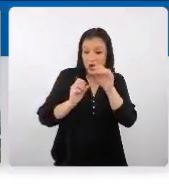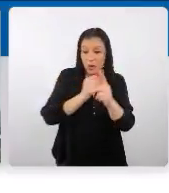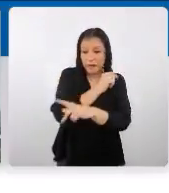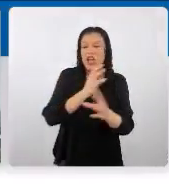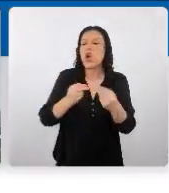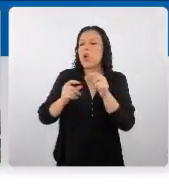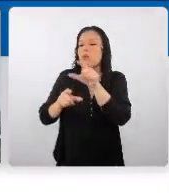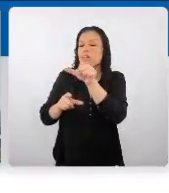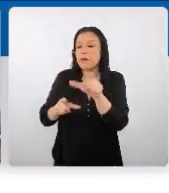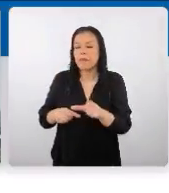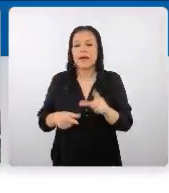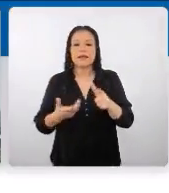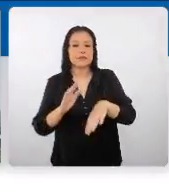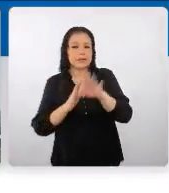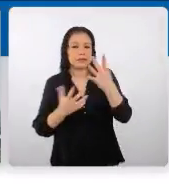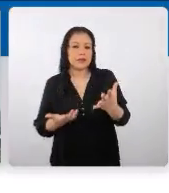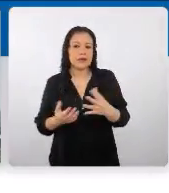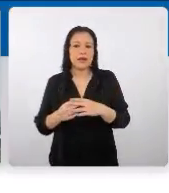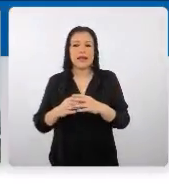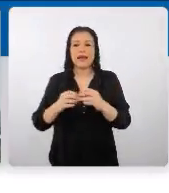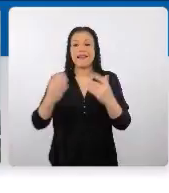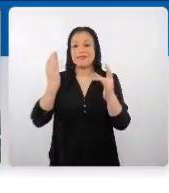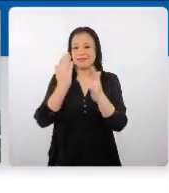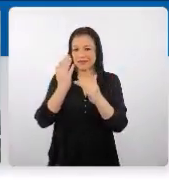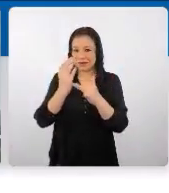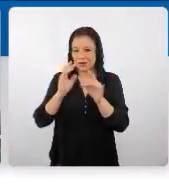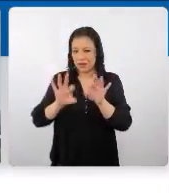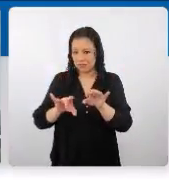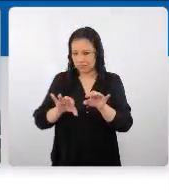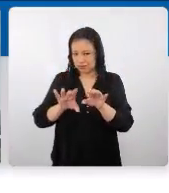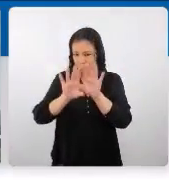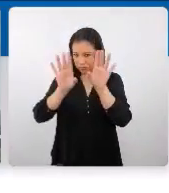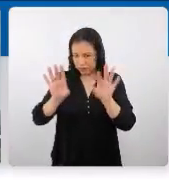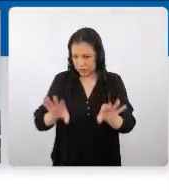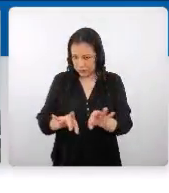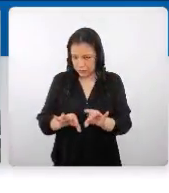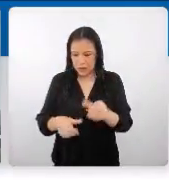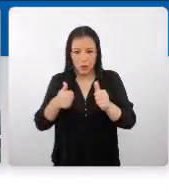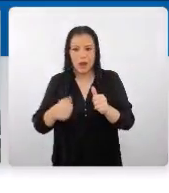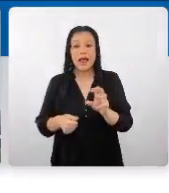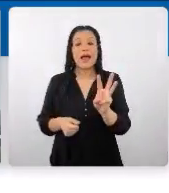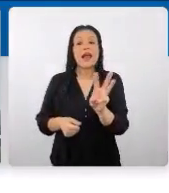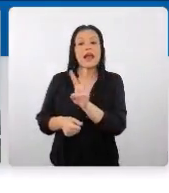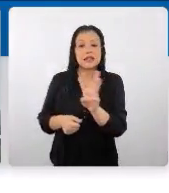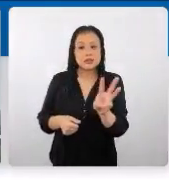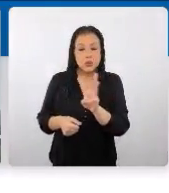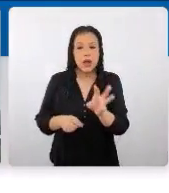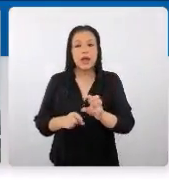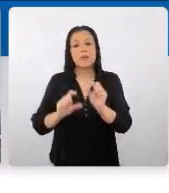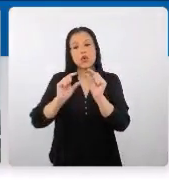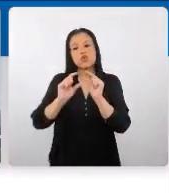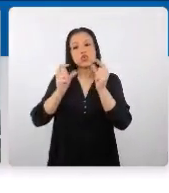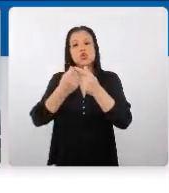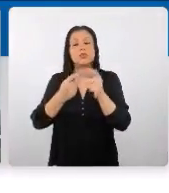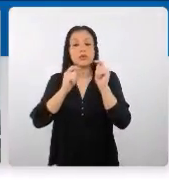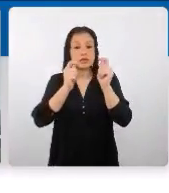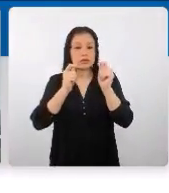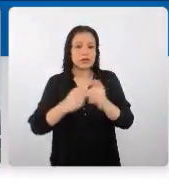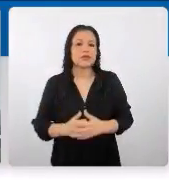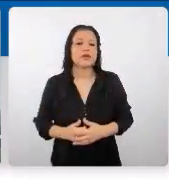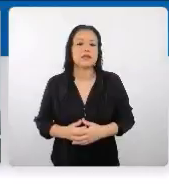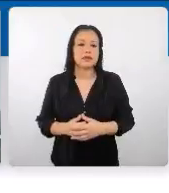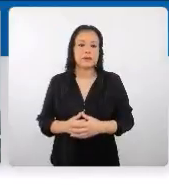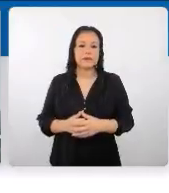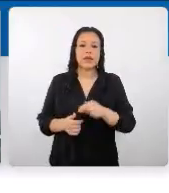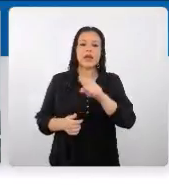es principalmente los medios digitales. Y entre ellos, las webs o foros de turismo, por ejemplo, TripAdvisor,